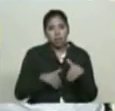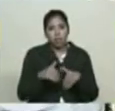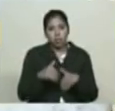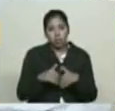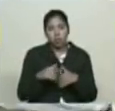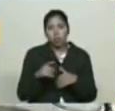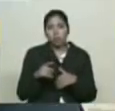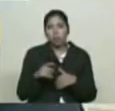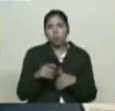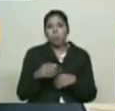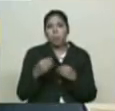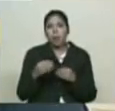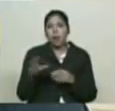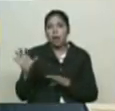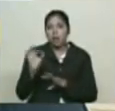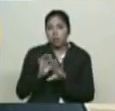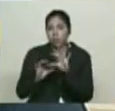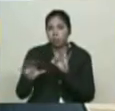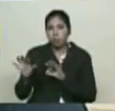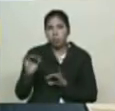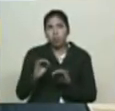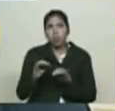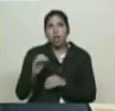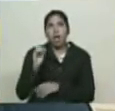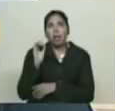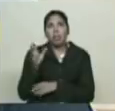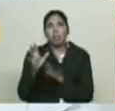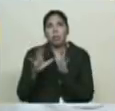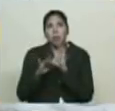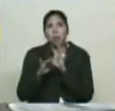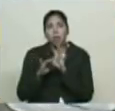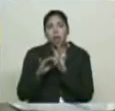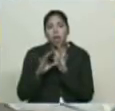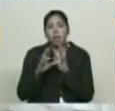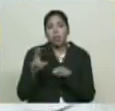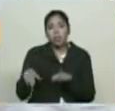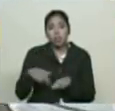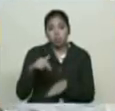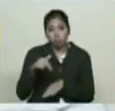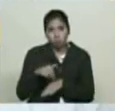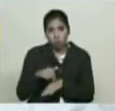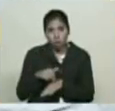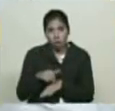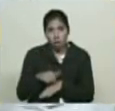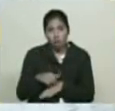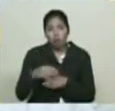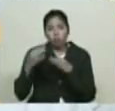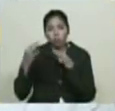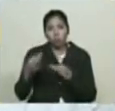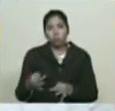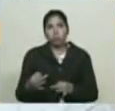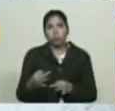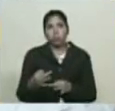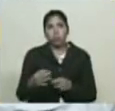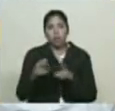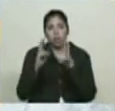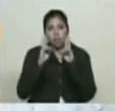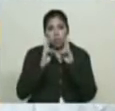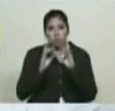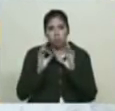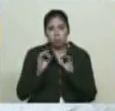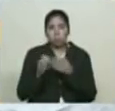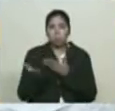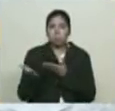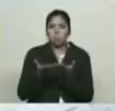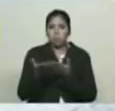Asamblea Nacional y entregarle al pueblo el poder para tener una Asamblea Nacional verdaderamente legitimada al servicio